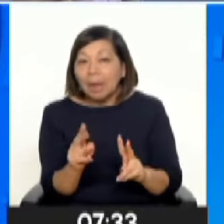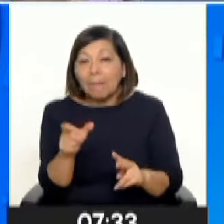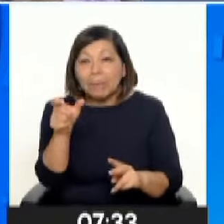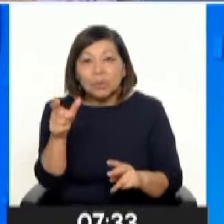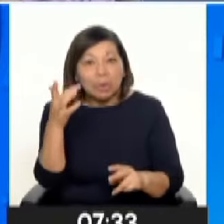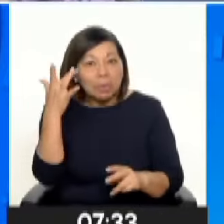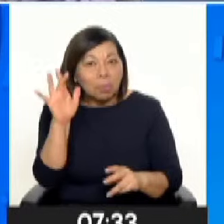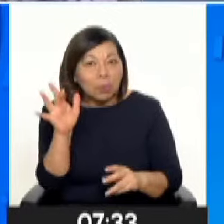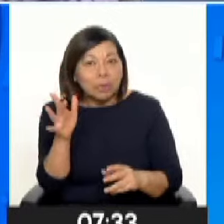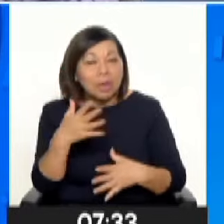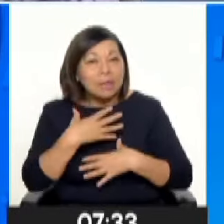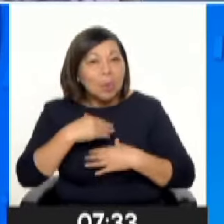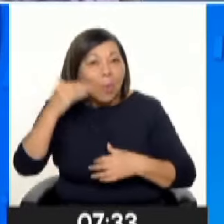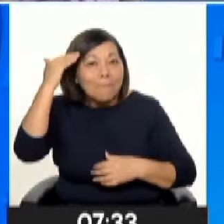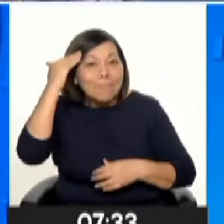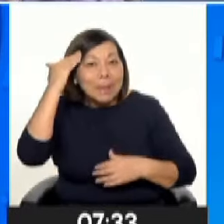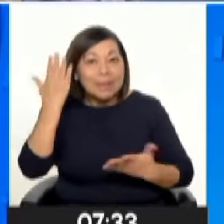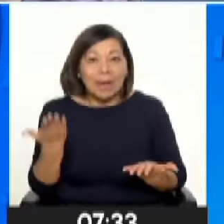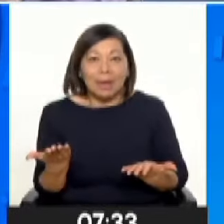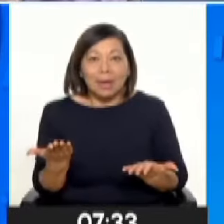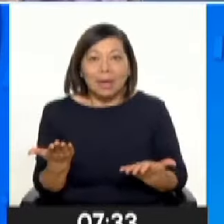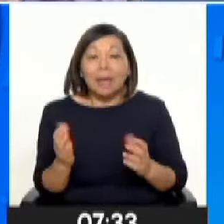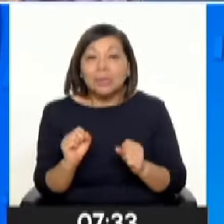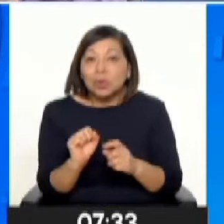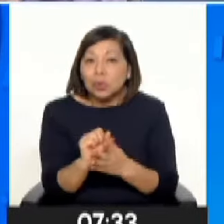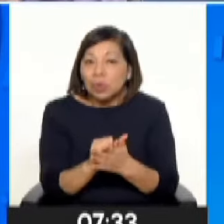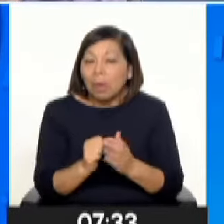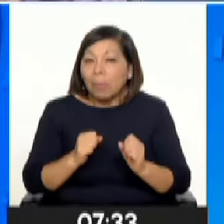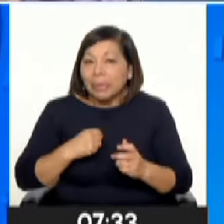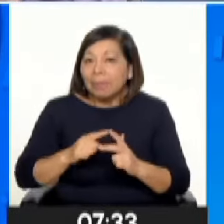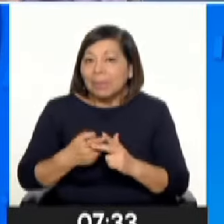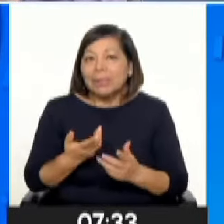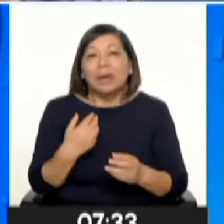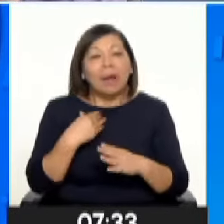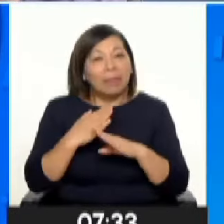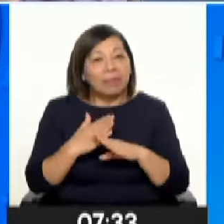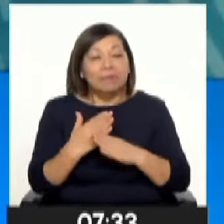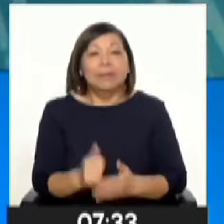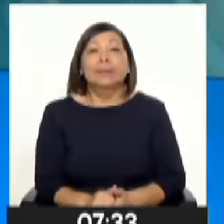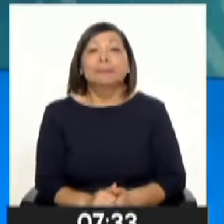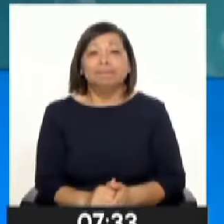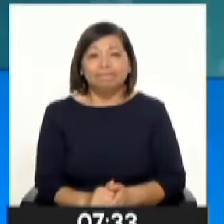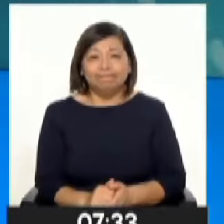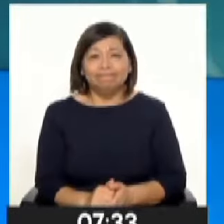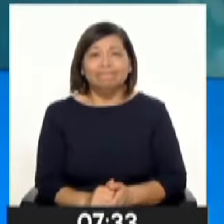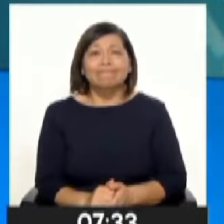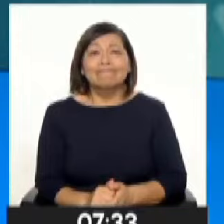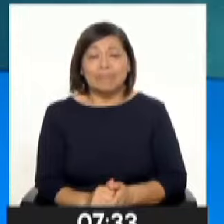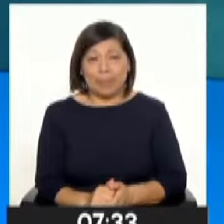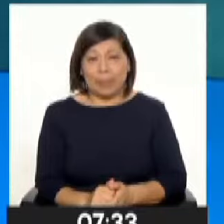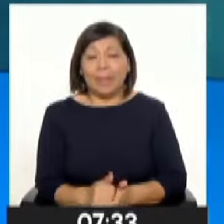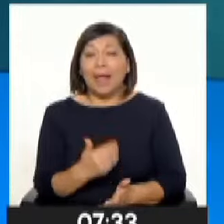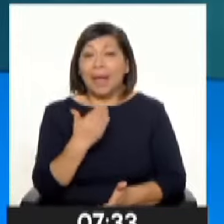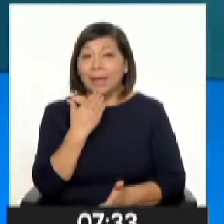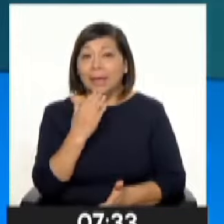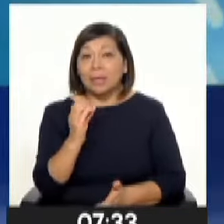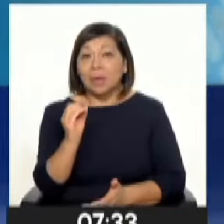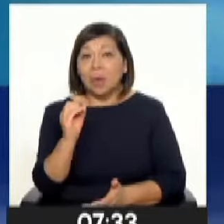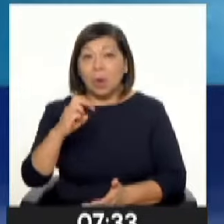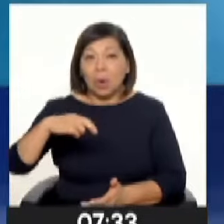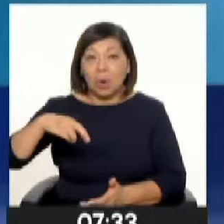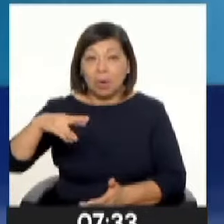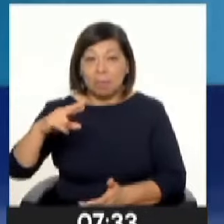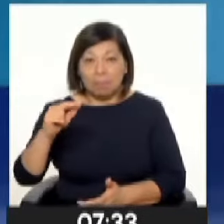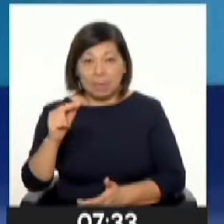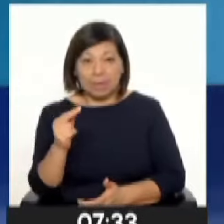expertos en el campo de la salud mental. Y es ahí como sociedad podemos empezar a defenderlos. Bien. Le agradecemos a Omar Neira, quien estuvo